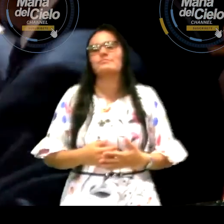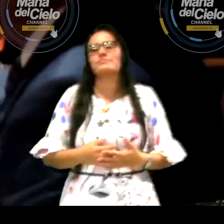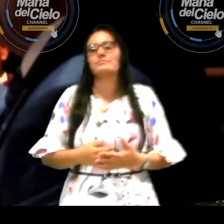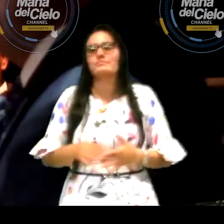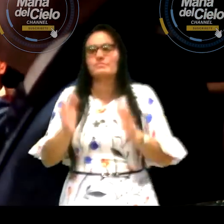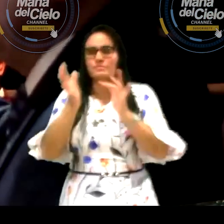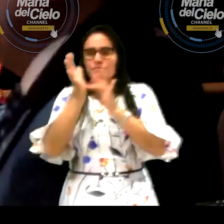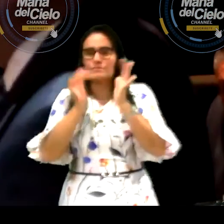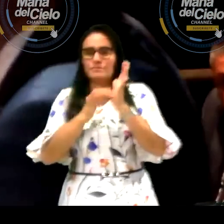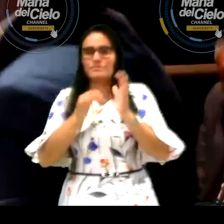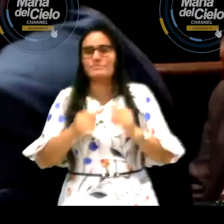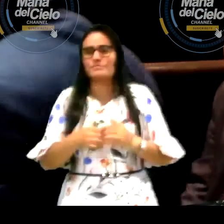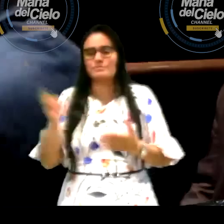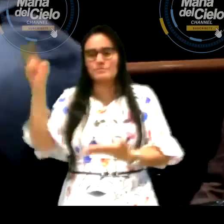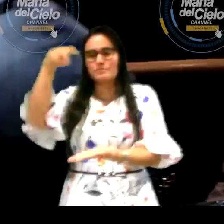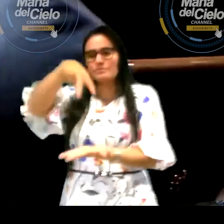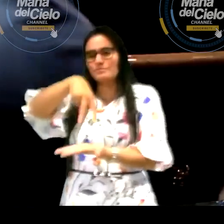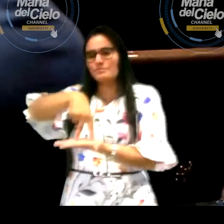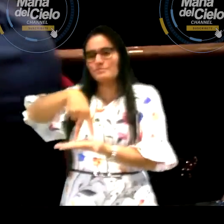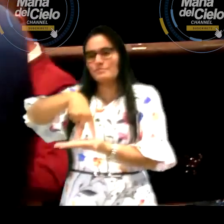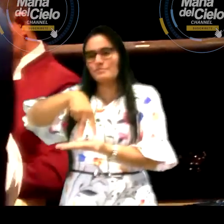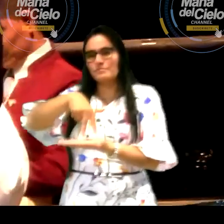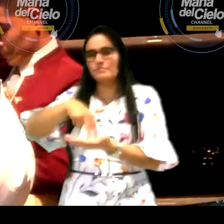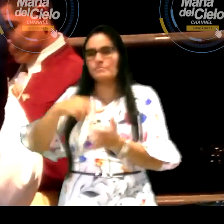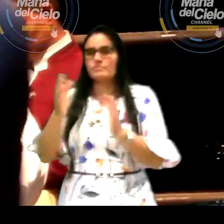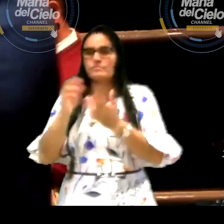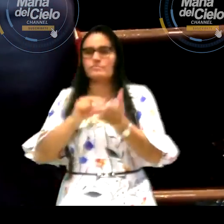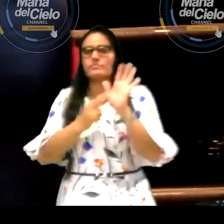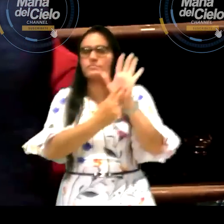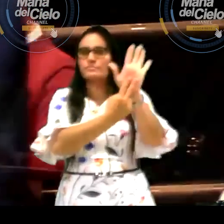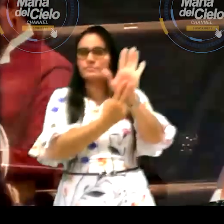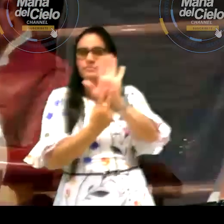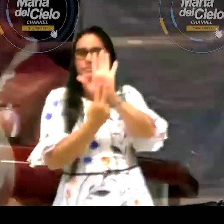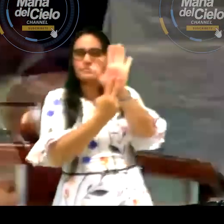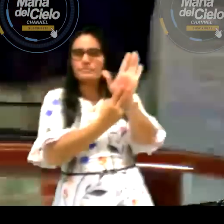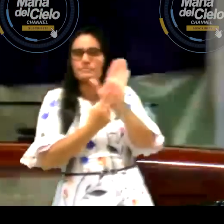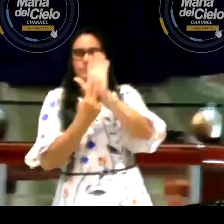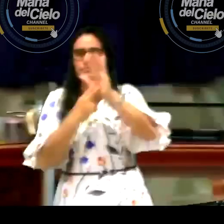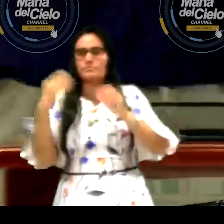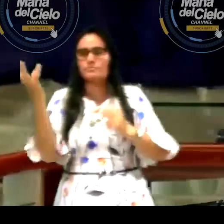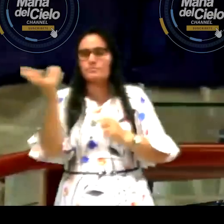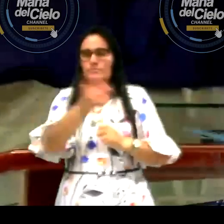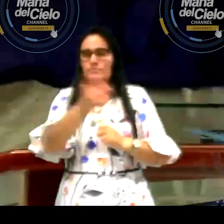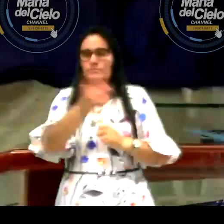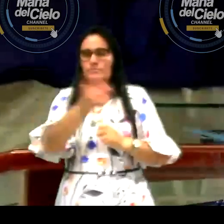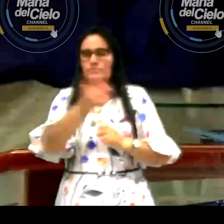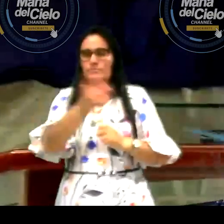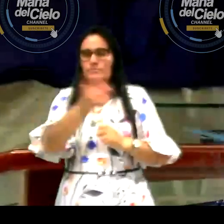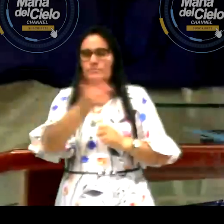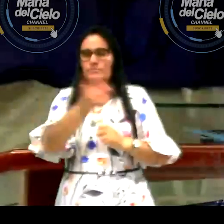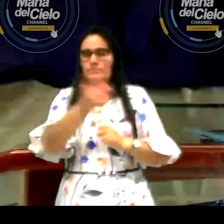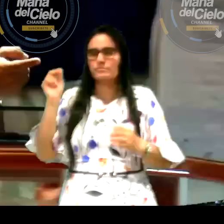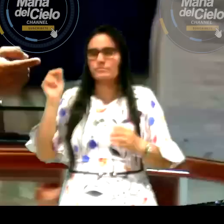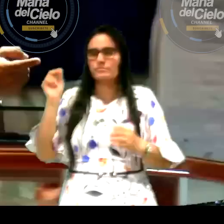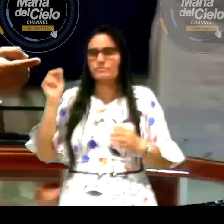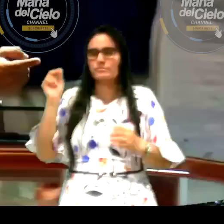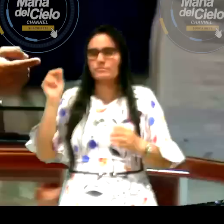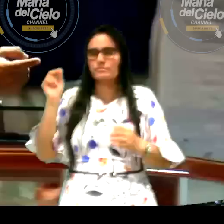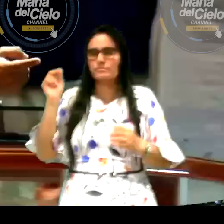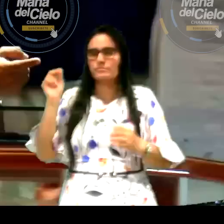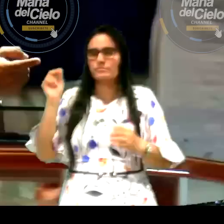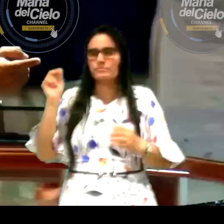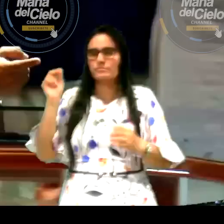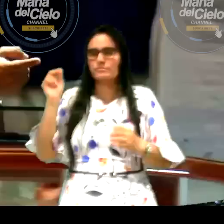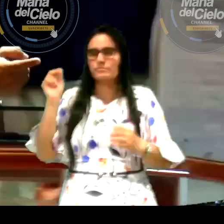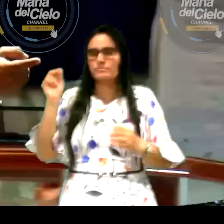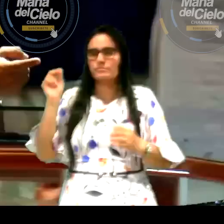muerto. Ese es el Jesús que yo te predico esta noche. No le tiene miedo a la muerte, no le tiene miedo a nada. Escúchame